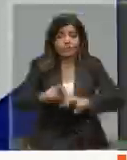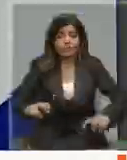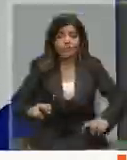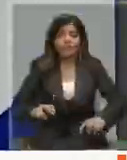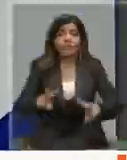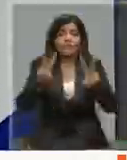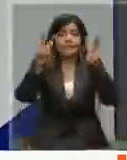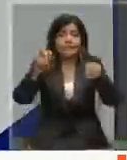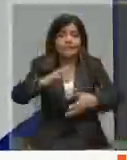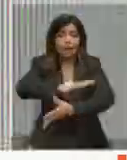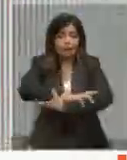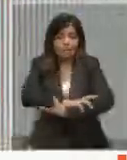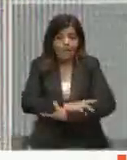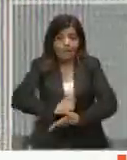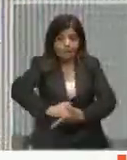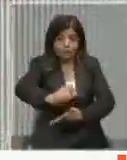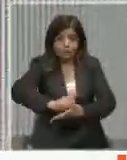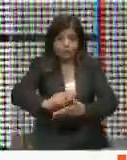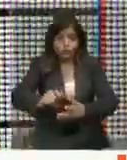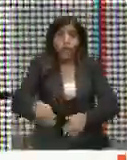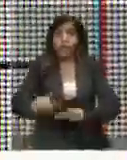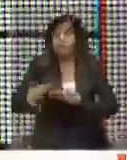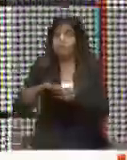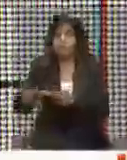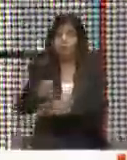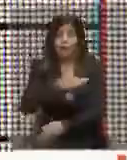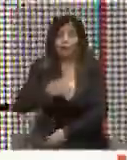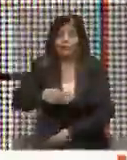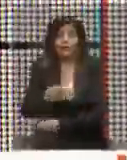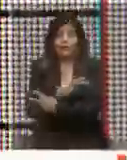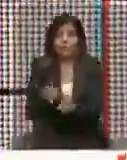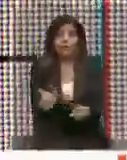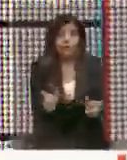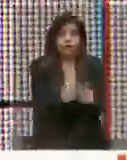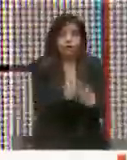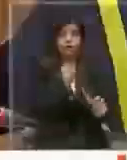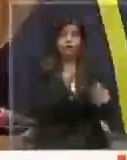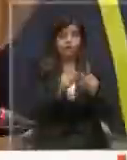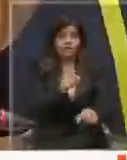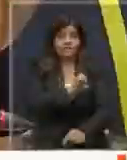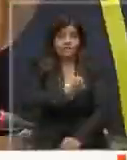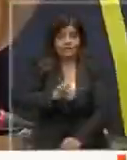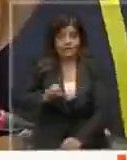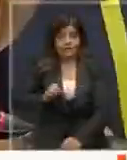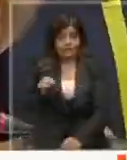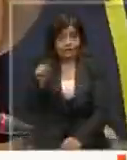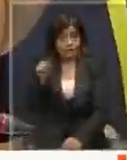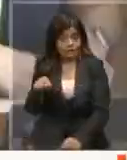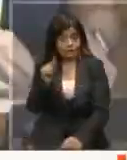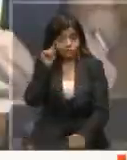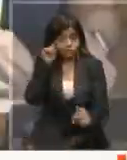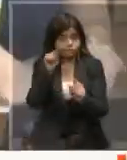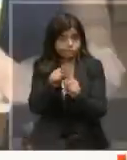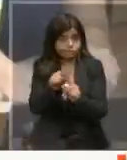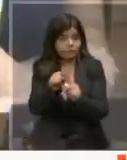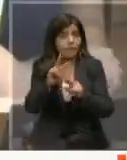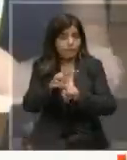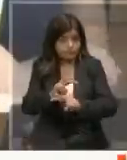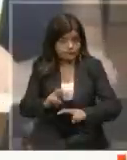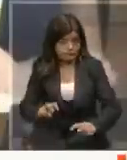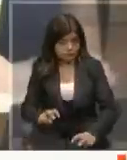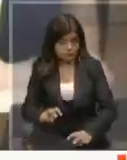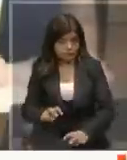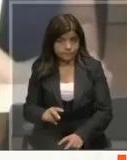convenios y que fueron entregados al ministerio público al consejo de defensa del estado y que son objeto de sumarios esta falta